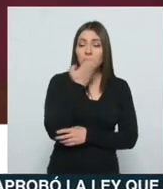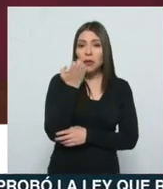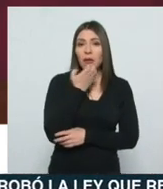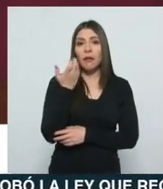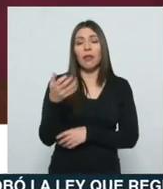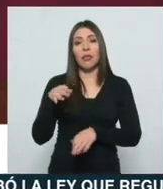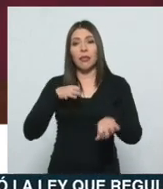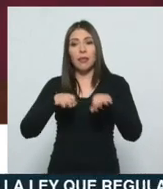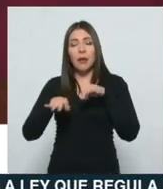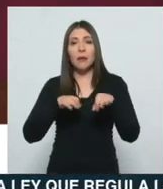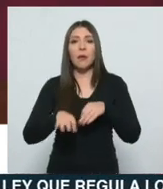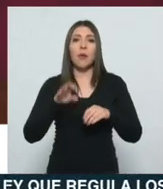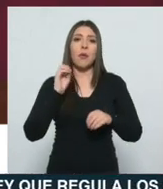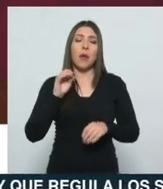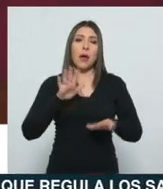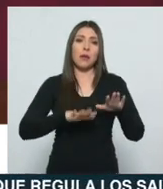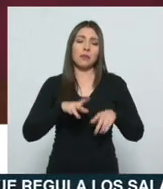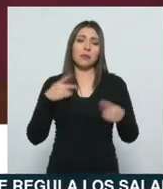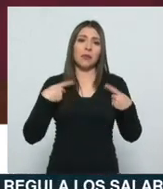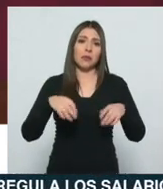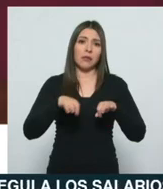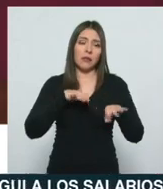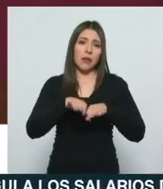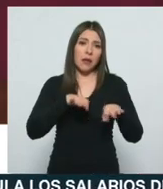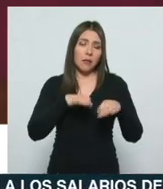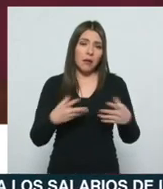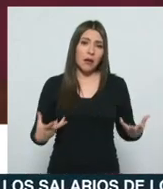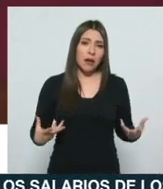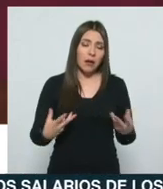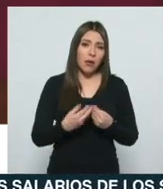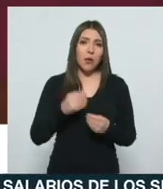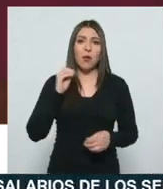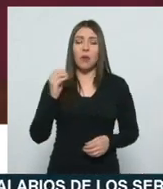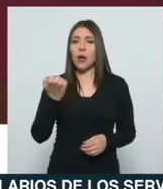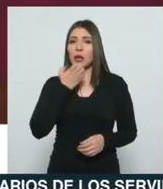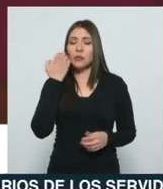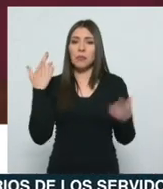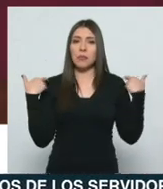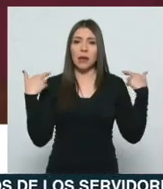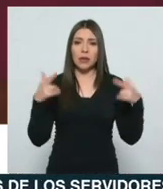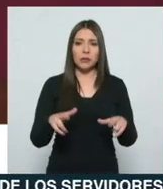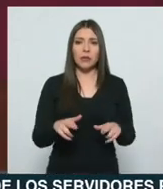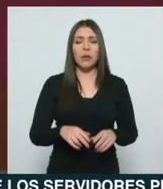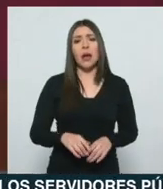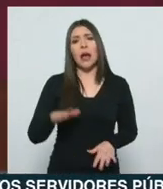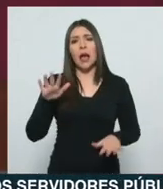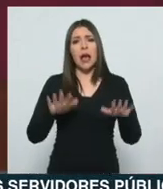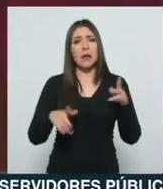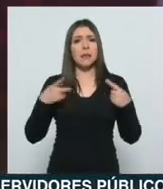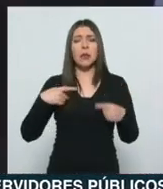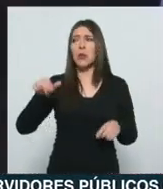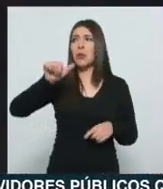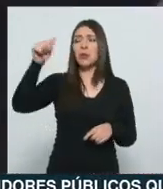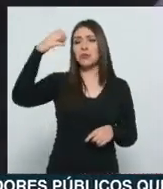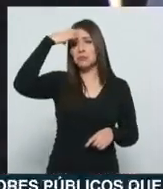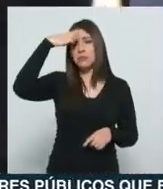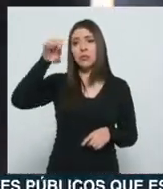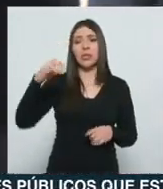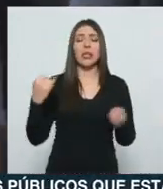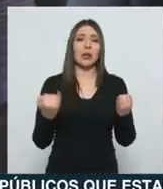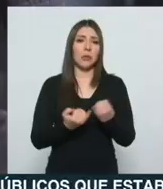trabajo, algunas autoridades, tanto laborales como escolares, o bien por personas extrañas.